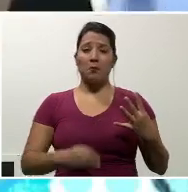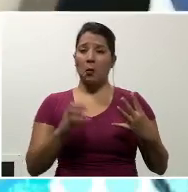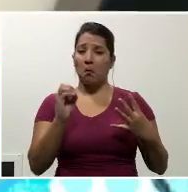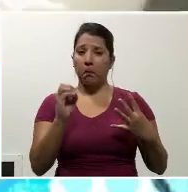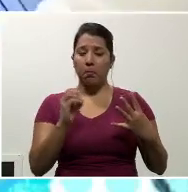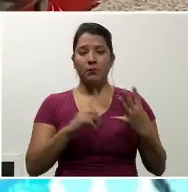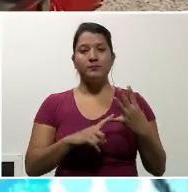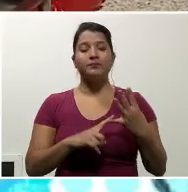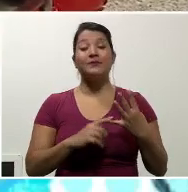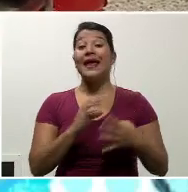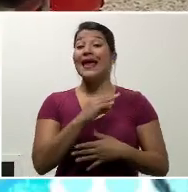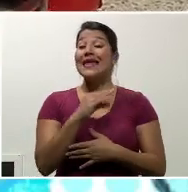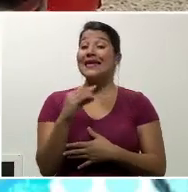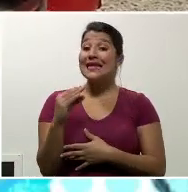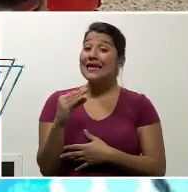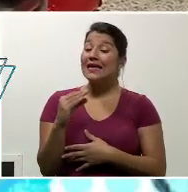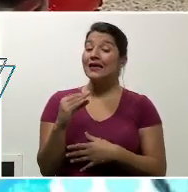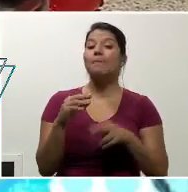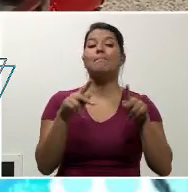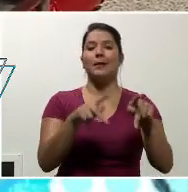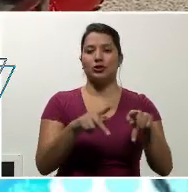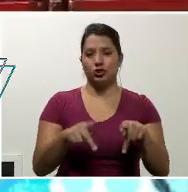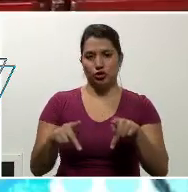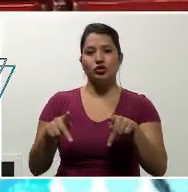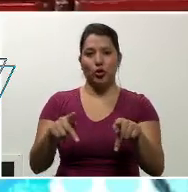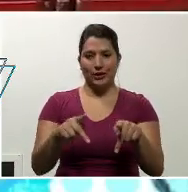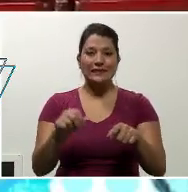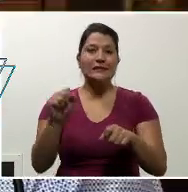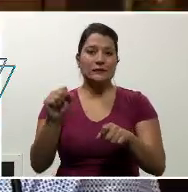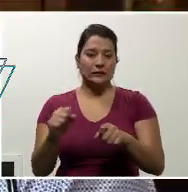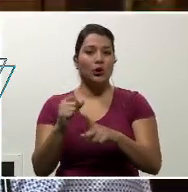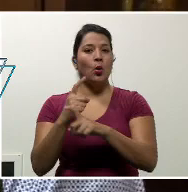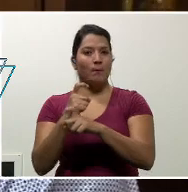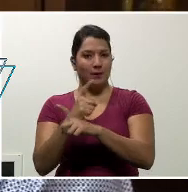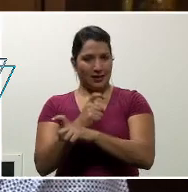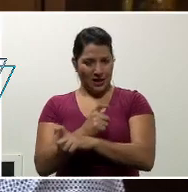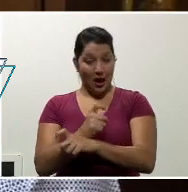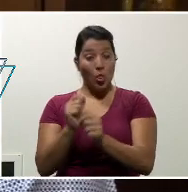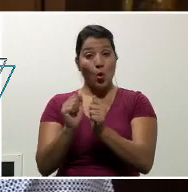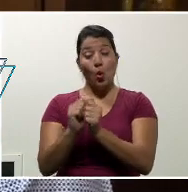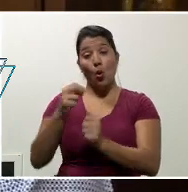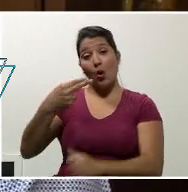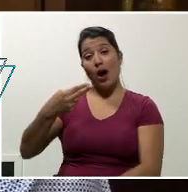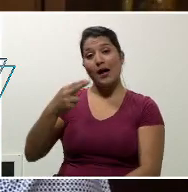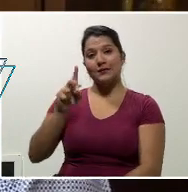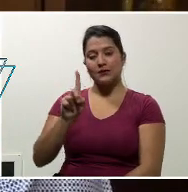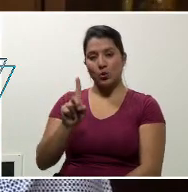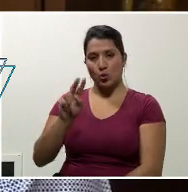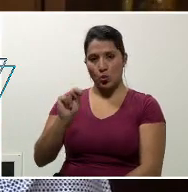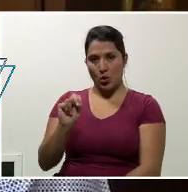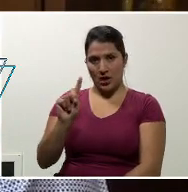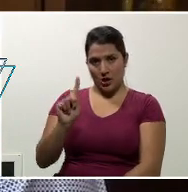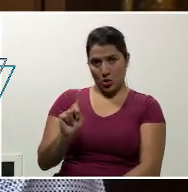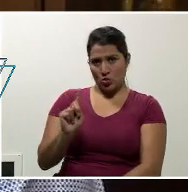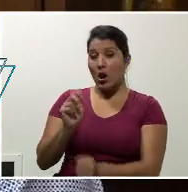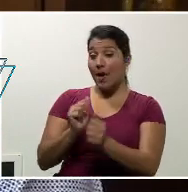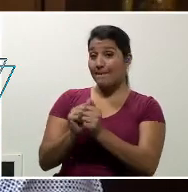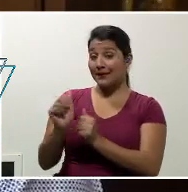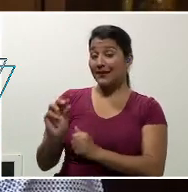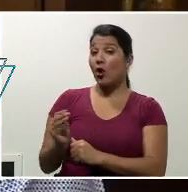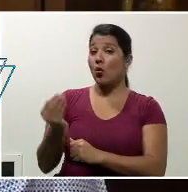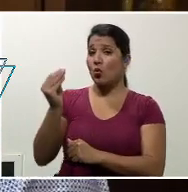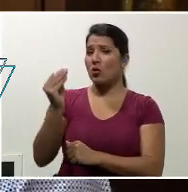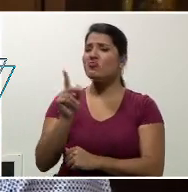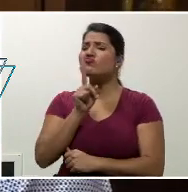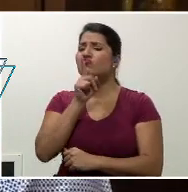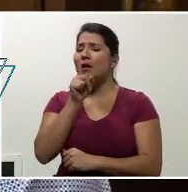de las personas que se complicaron, que en aquel entonces más bien eran jóvenes, fueron bastante pocas las que llegaron a los